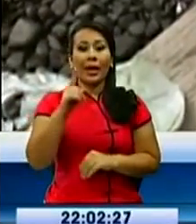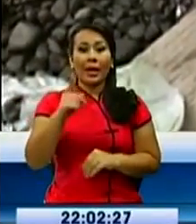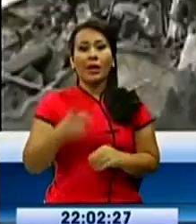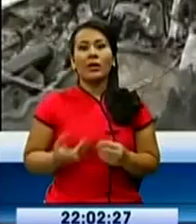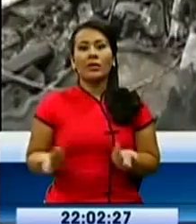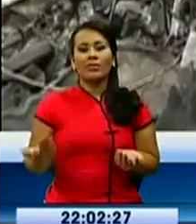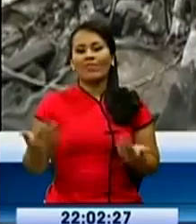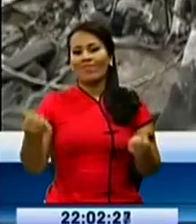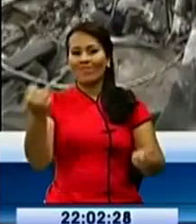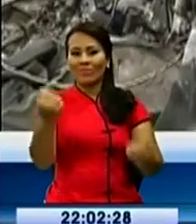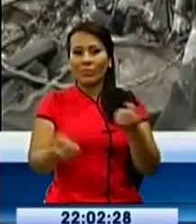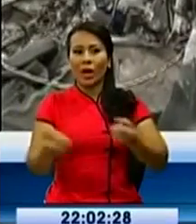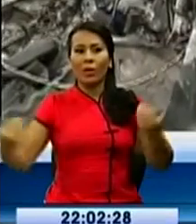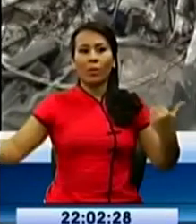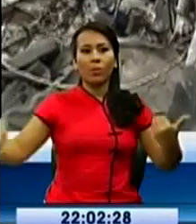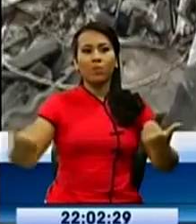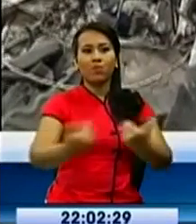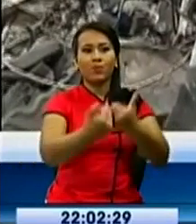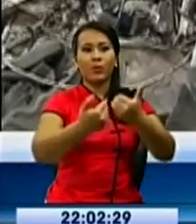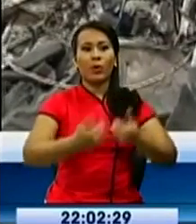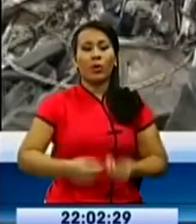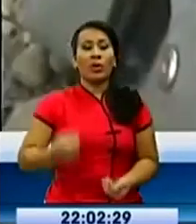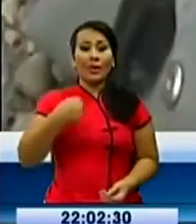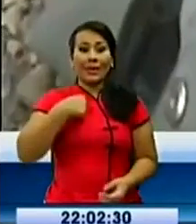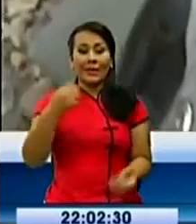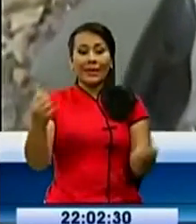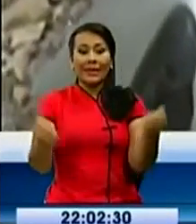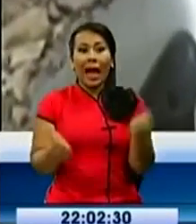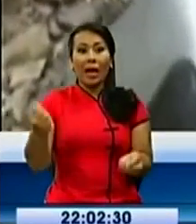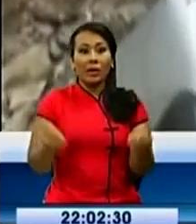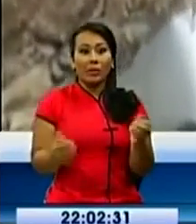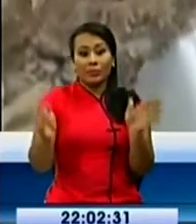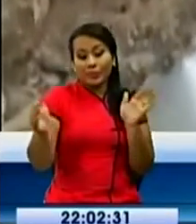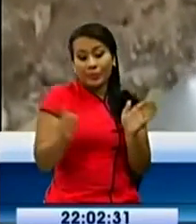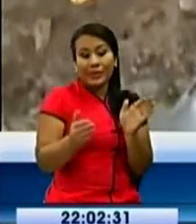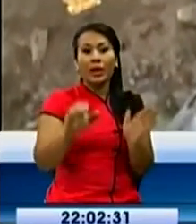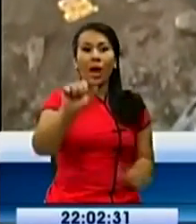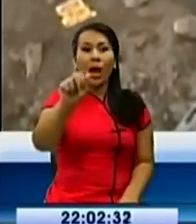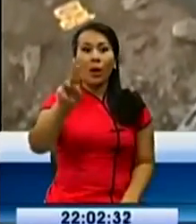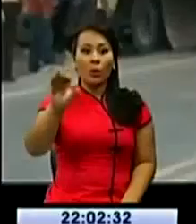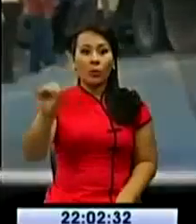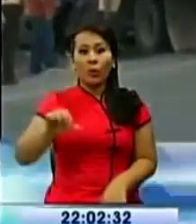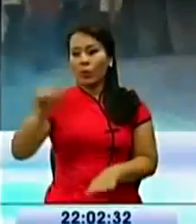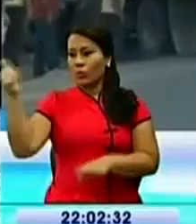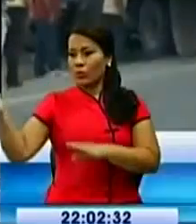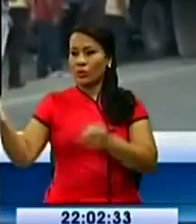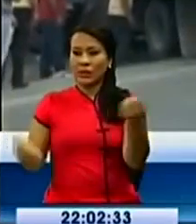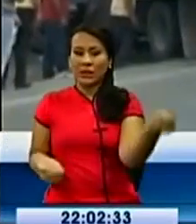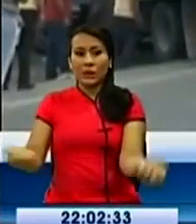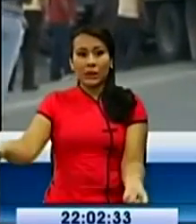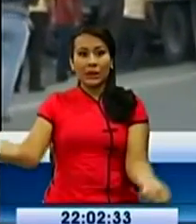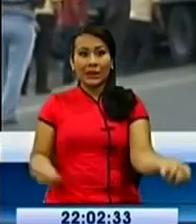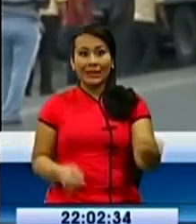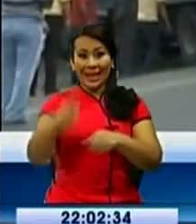un auto y un camión, en el cual, producto del mismo, hay una persona fallecida.